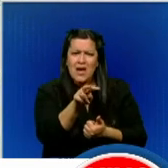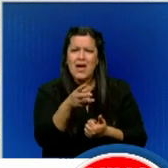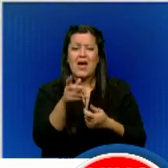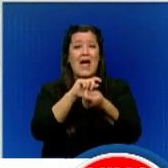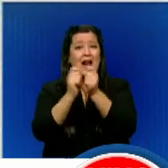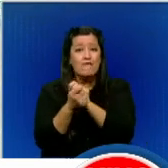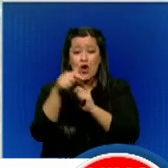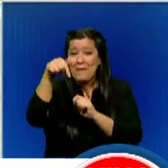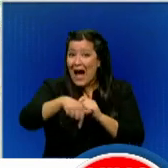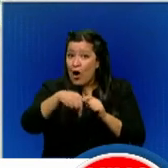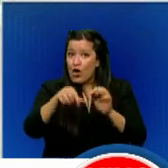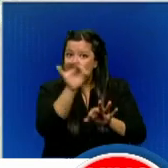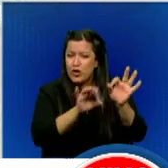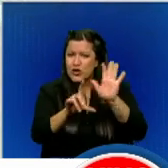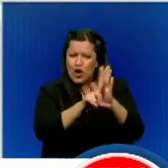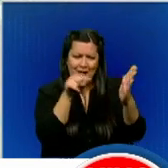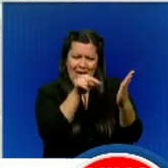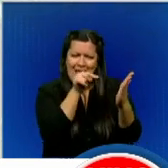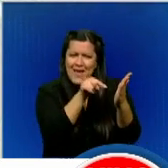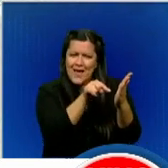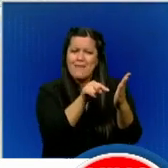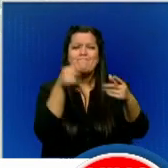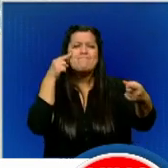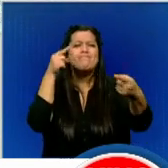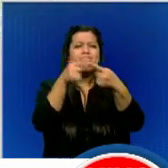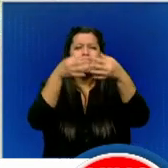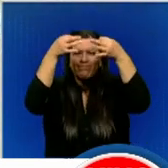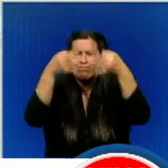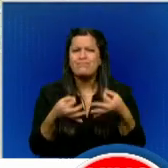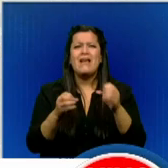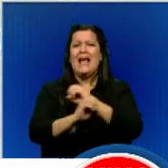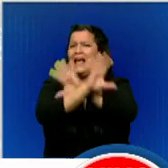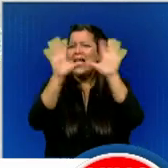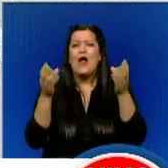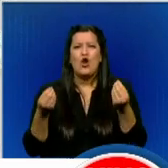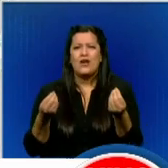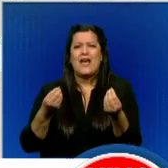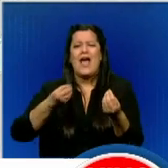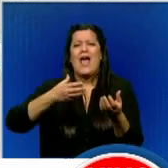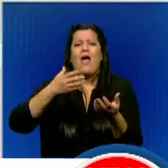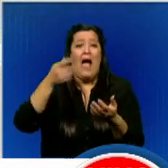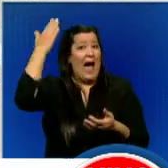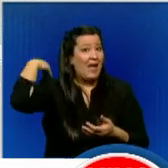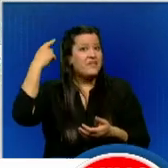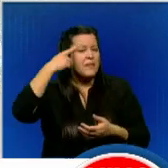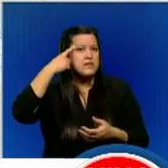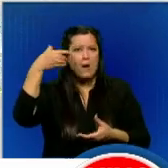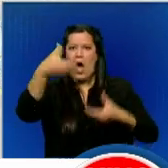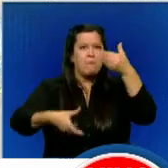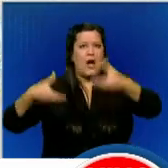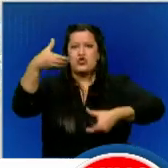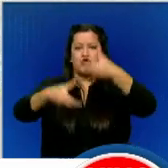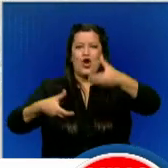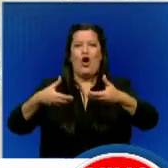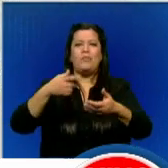que estamos revirtiendo tenía como objetivo explícito la idea de producir un shock de inversión en la argentina no solo